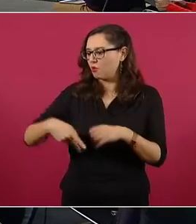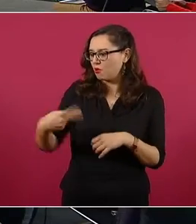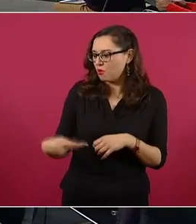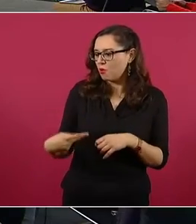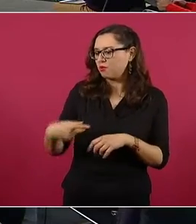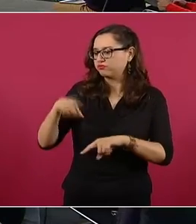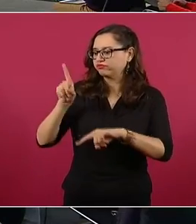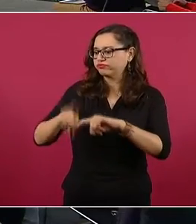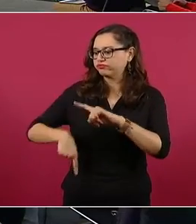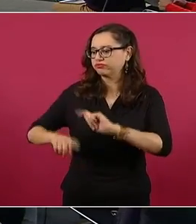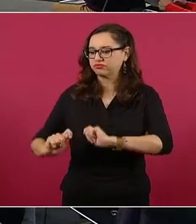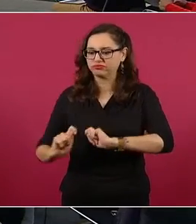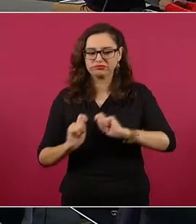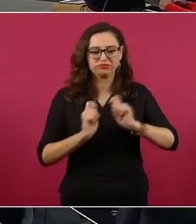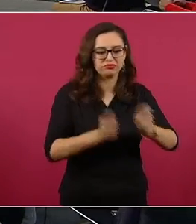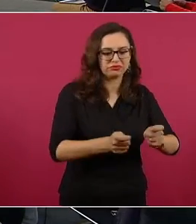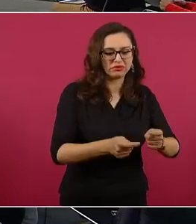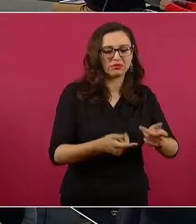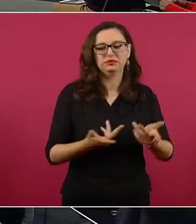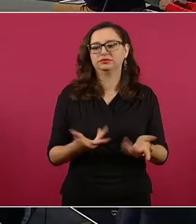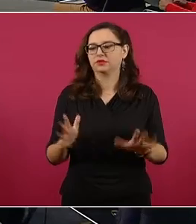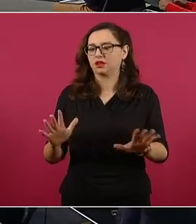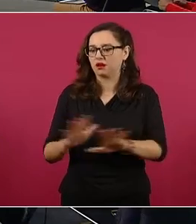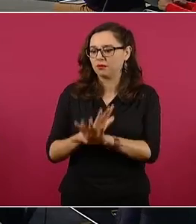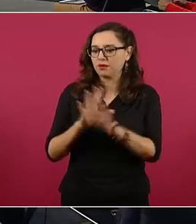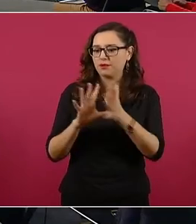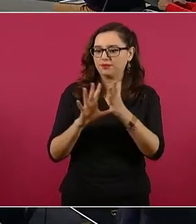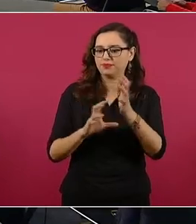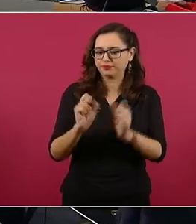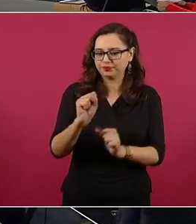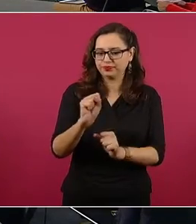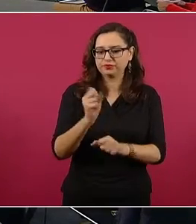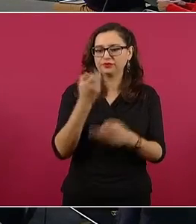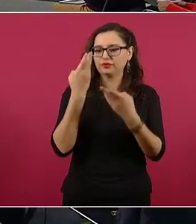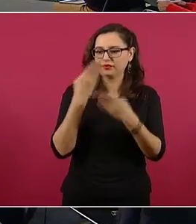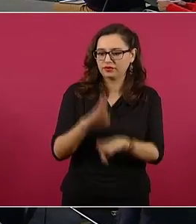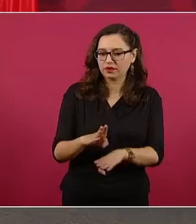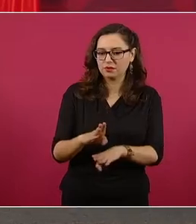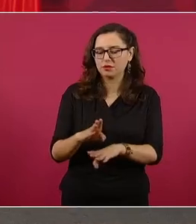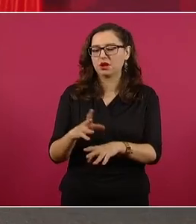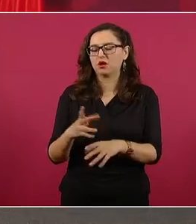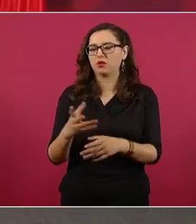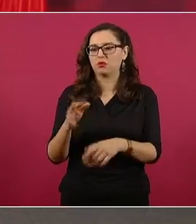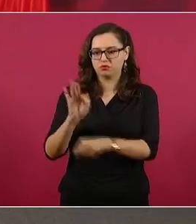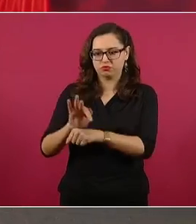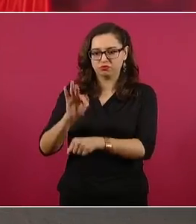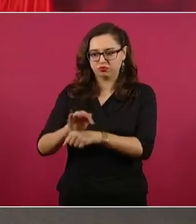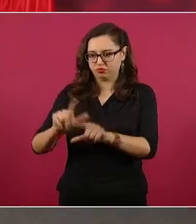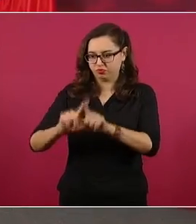Constitución para entregar los bancos. Modificaron la Constitución para entregar